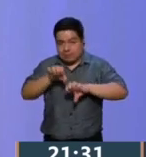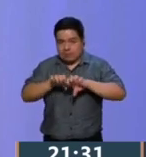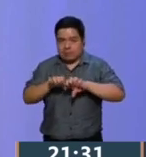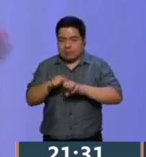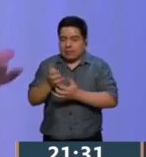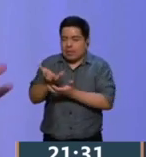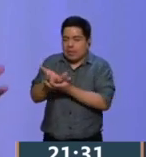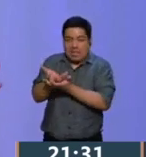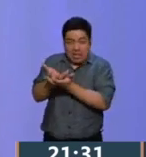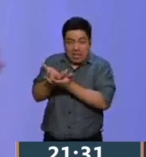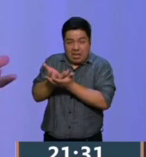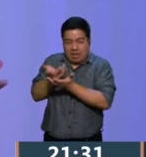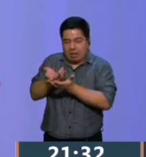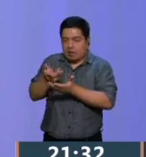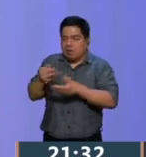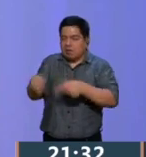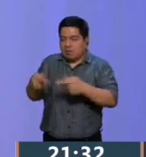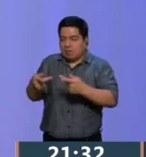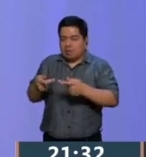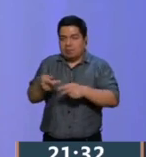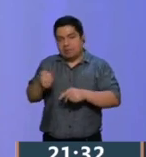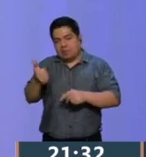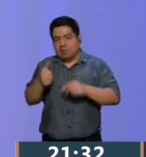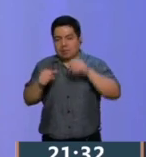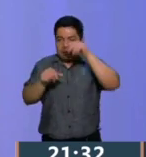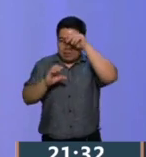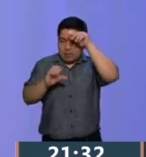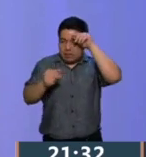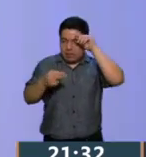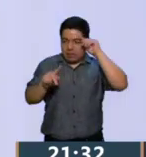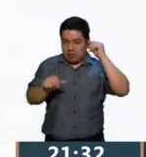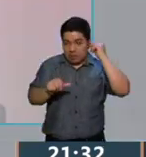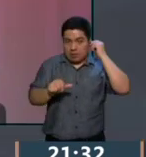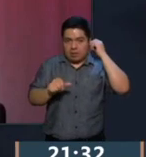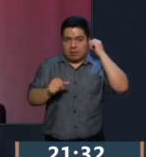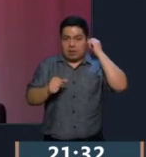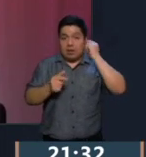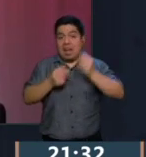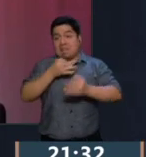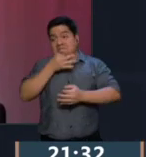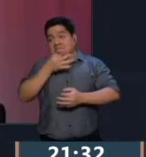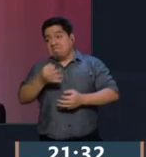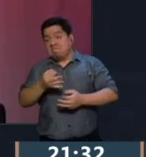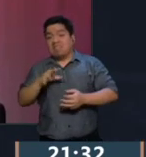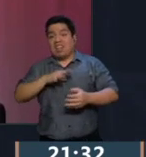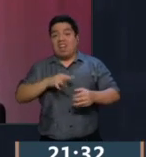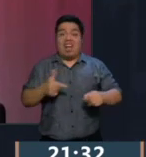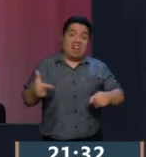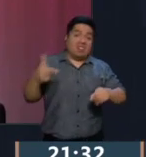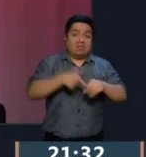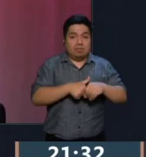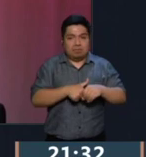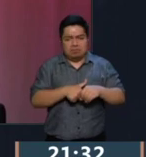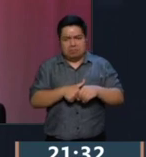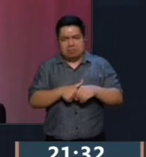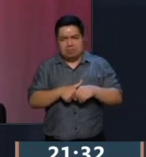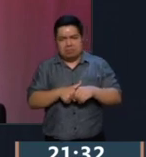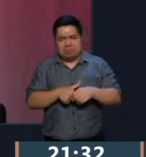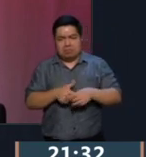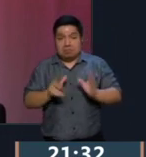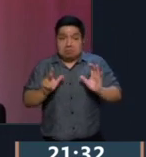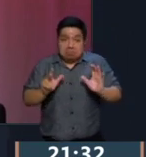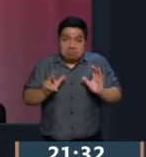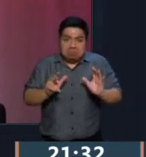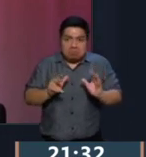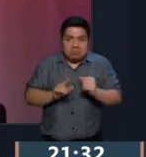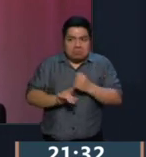filtros, incluso el Loeje, quien fue director de la Conagua en el sexenio de Felipe Calderón, a decir que había hidrocarburos. Me parece que fueron declaraciones pues sí